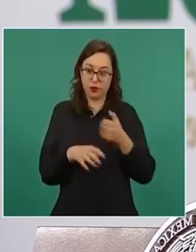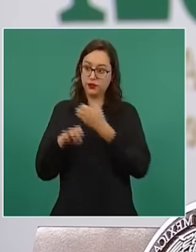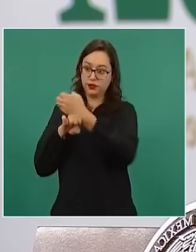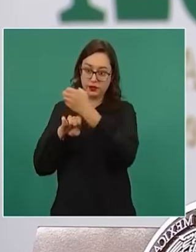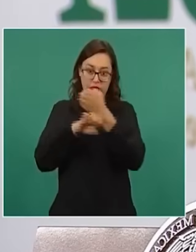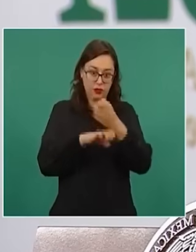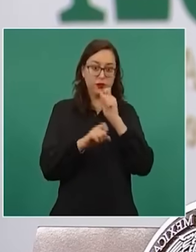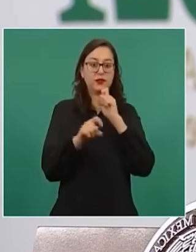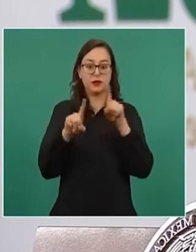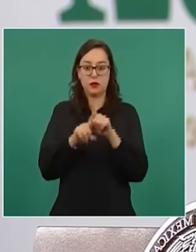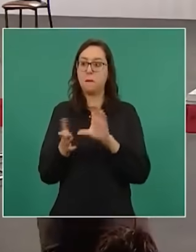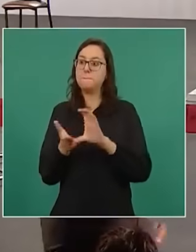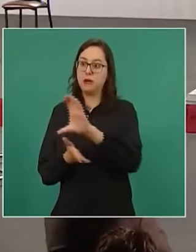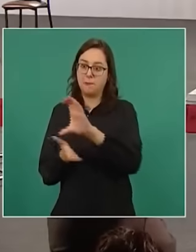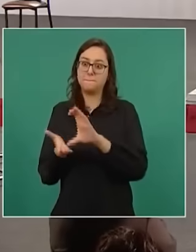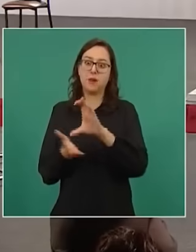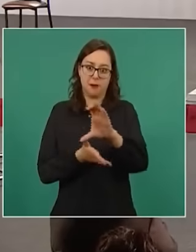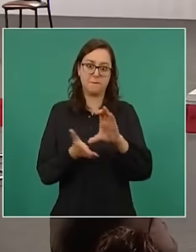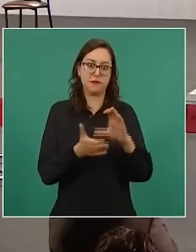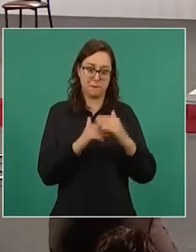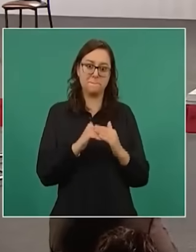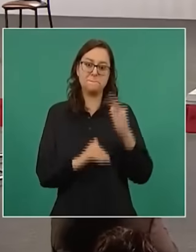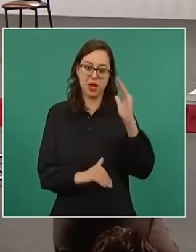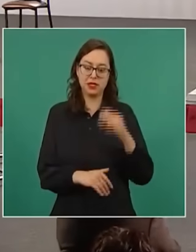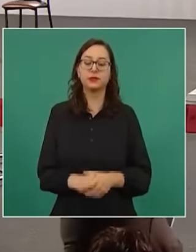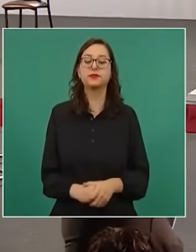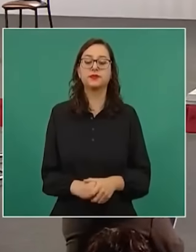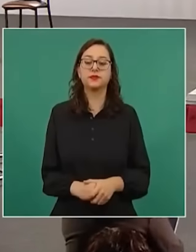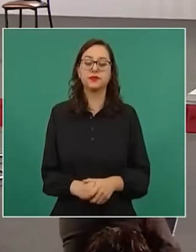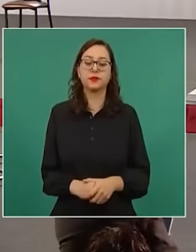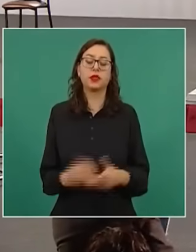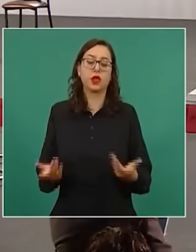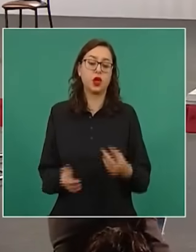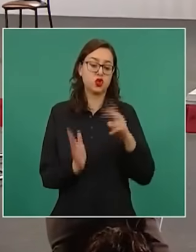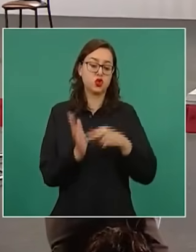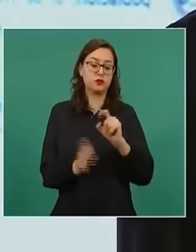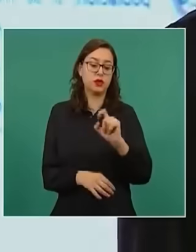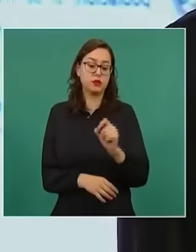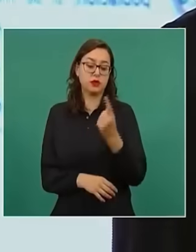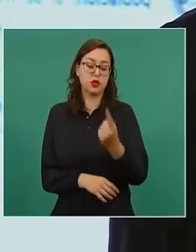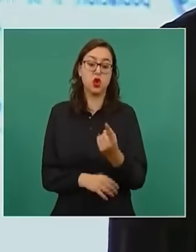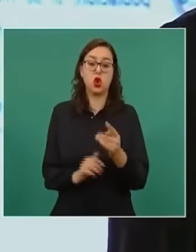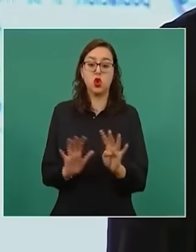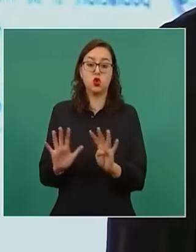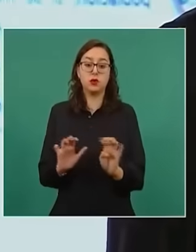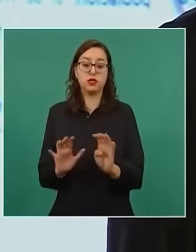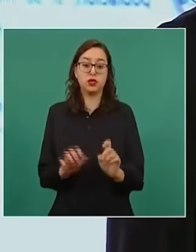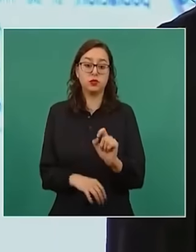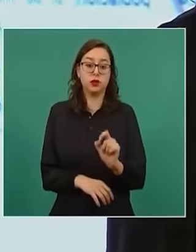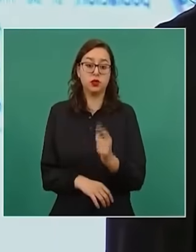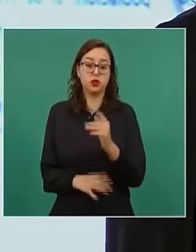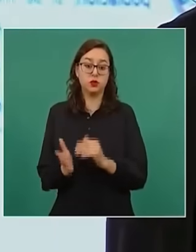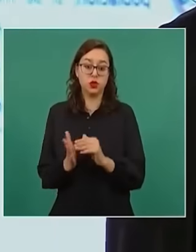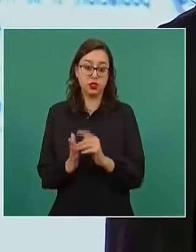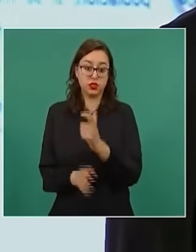moneda devalúa el poder adquisitivo hace que haya más moneditas más billetitos y esos billetitos persigan a los mismos activos a los